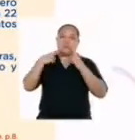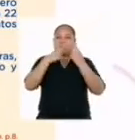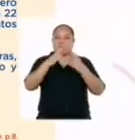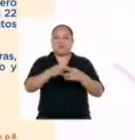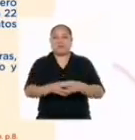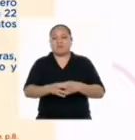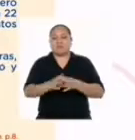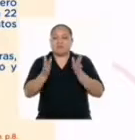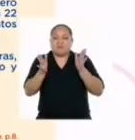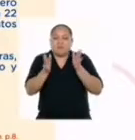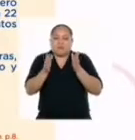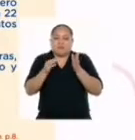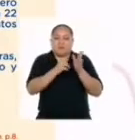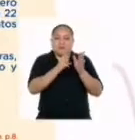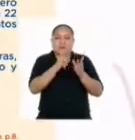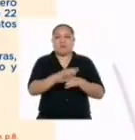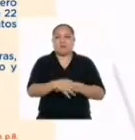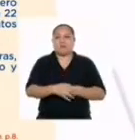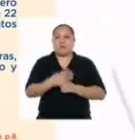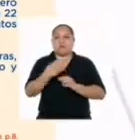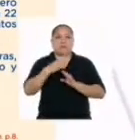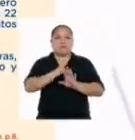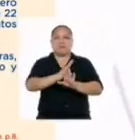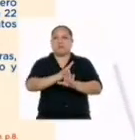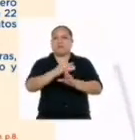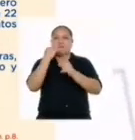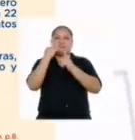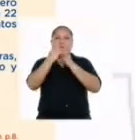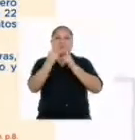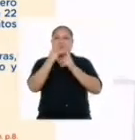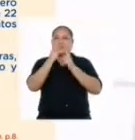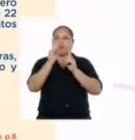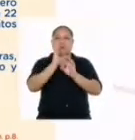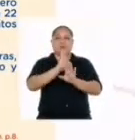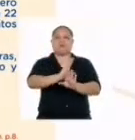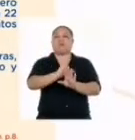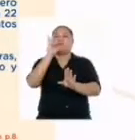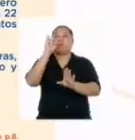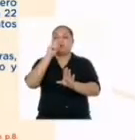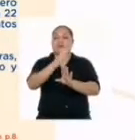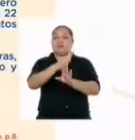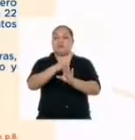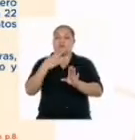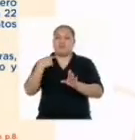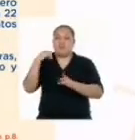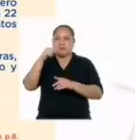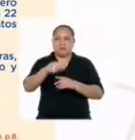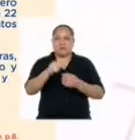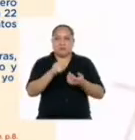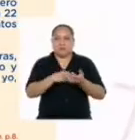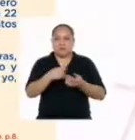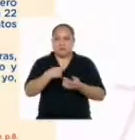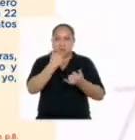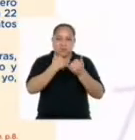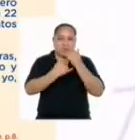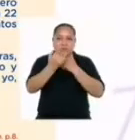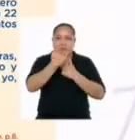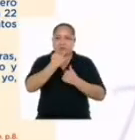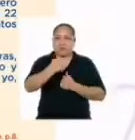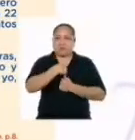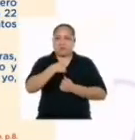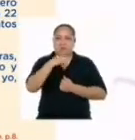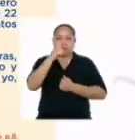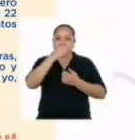y pasos estrechos. Desistí a la mitad del trayecto. Esa vez fracasé yo, no